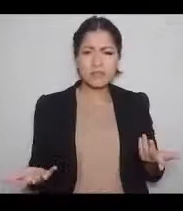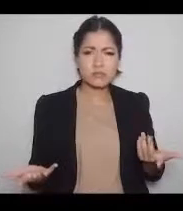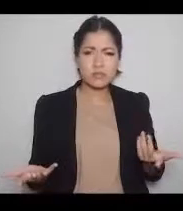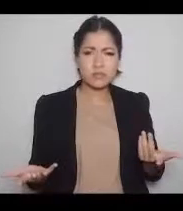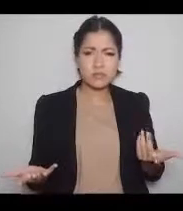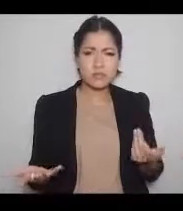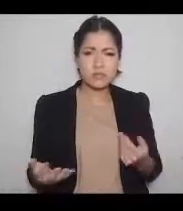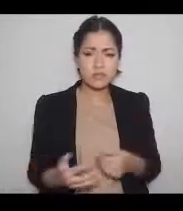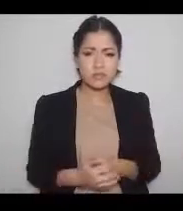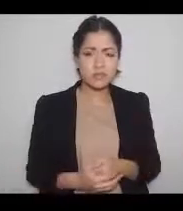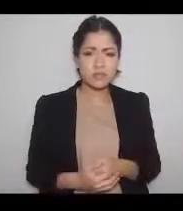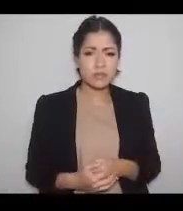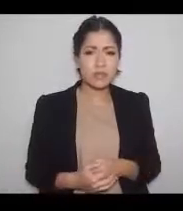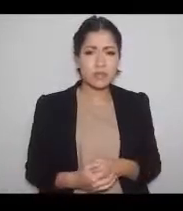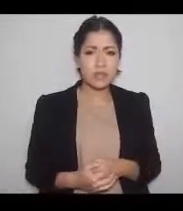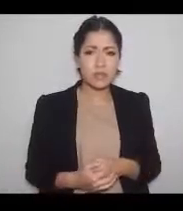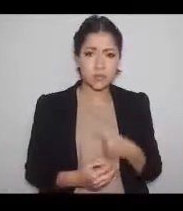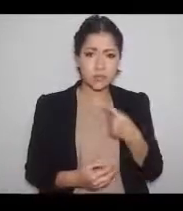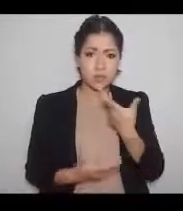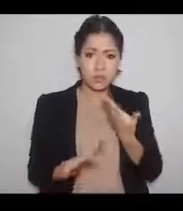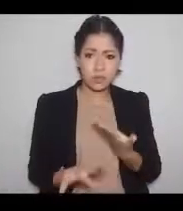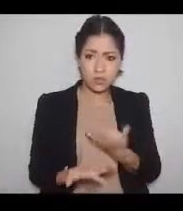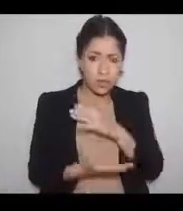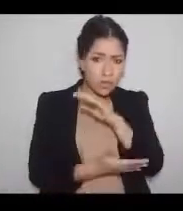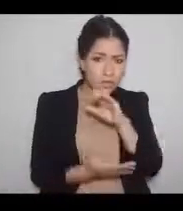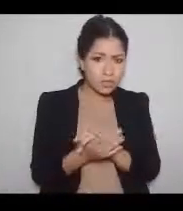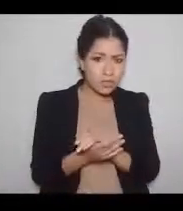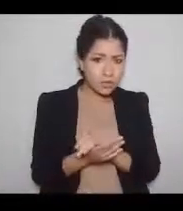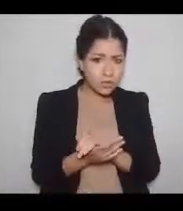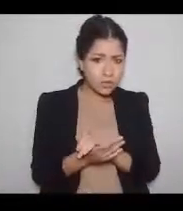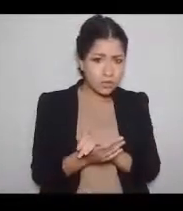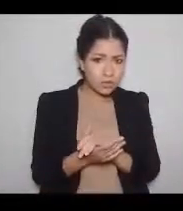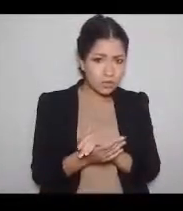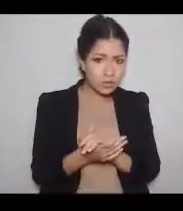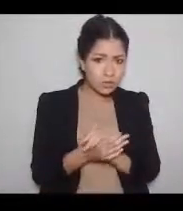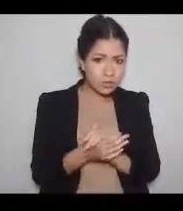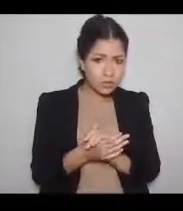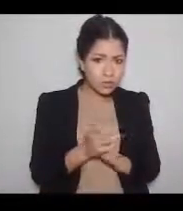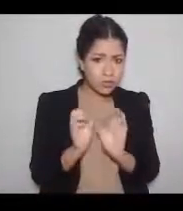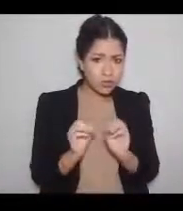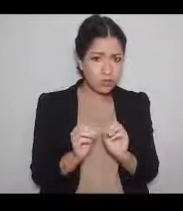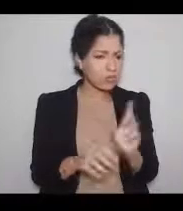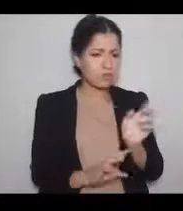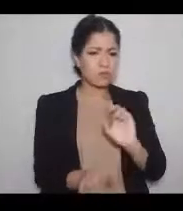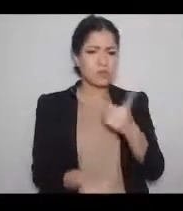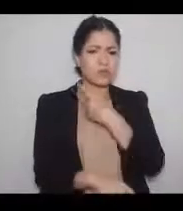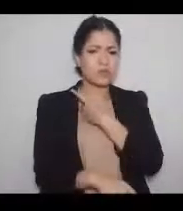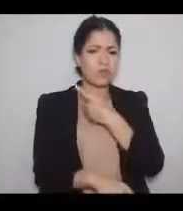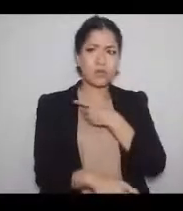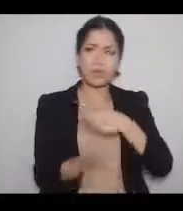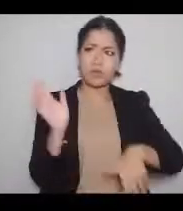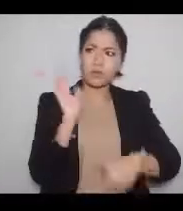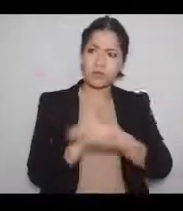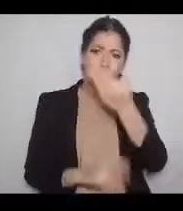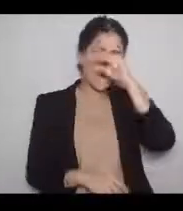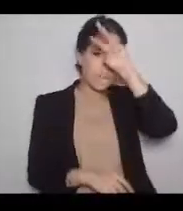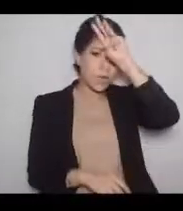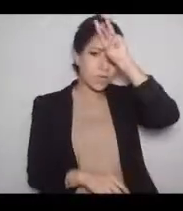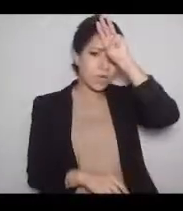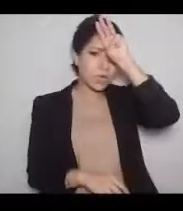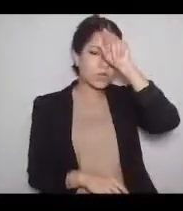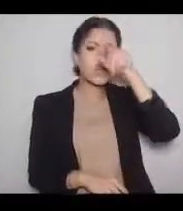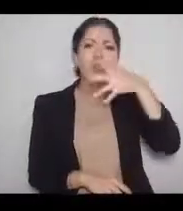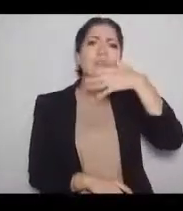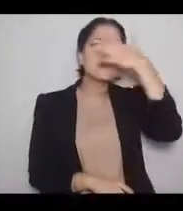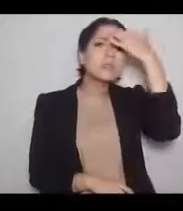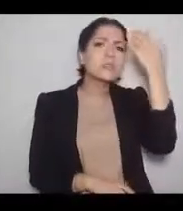Sí, que ¿con quién estabas entonces? No estaba con nadie. ¿Ah? No, fui solo a esa ciudad maldita. ¿Qué sabes de